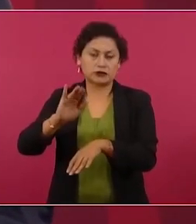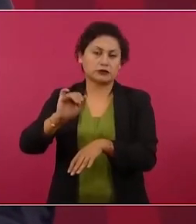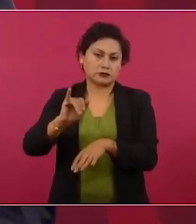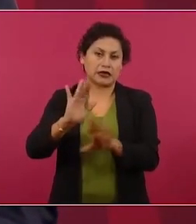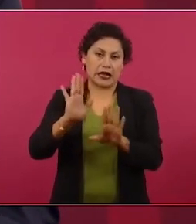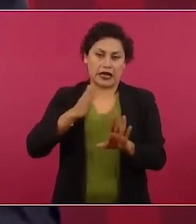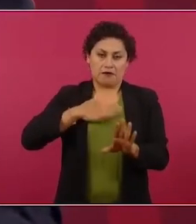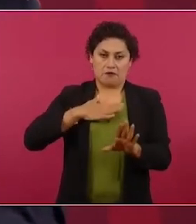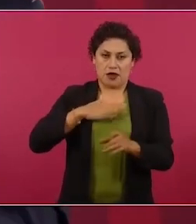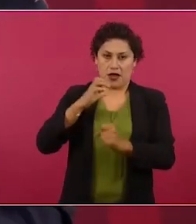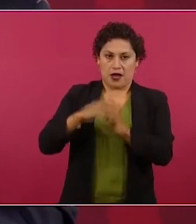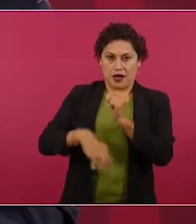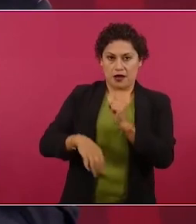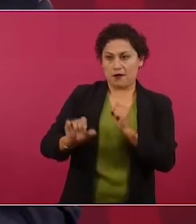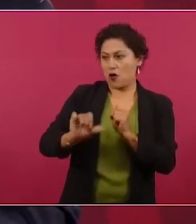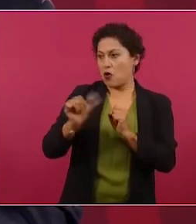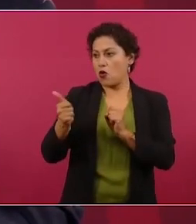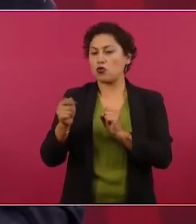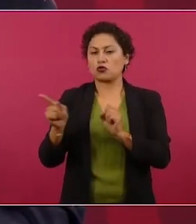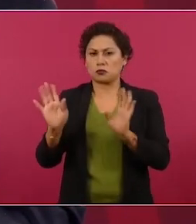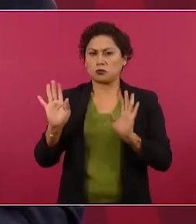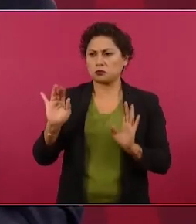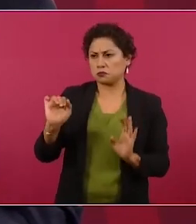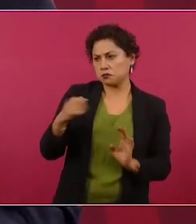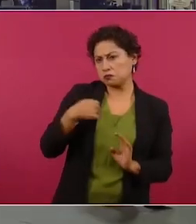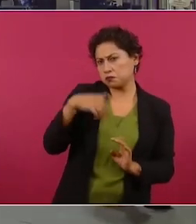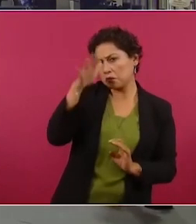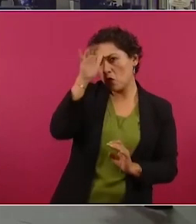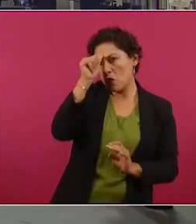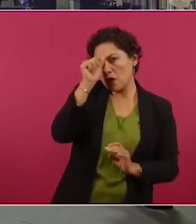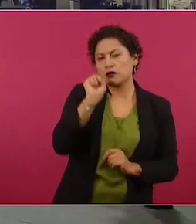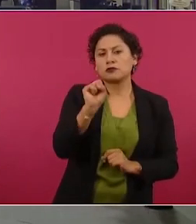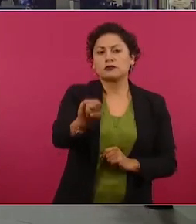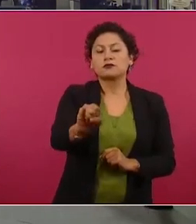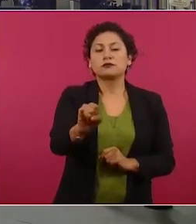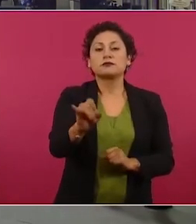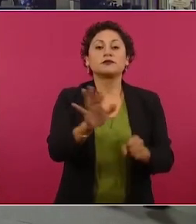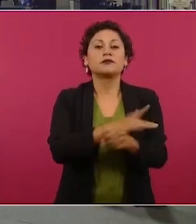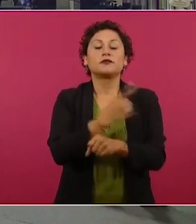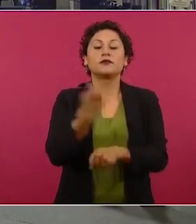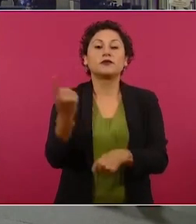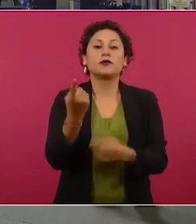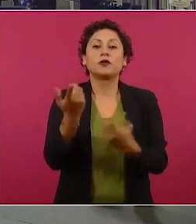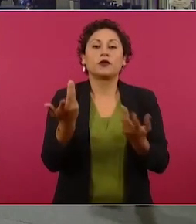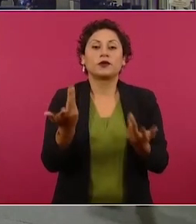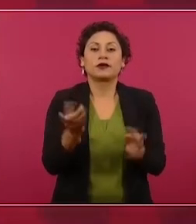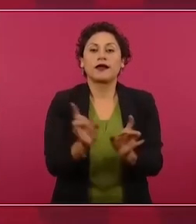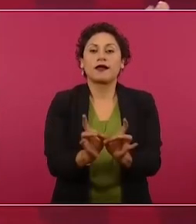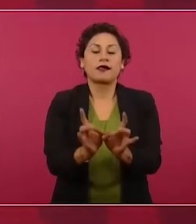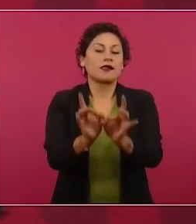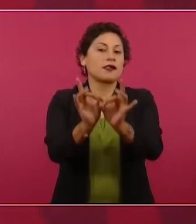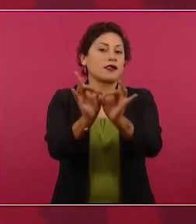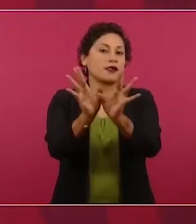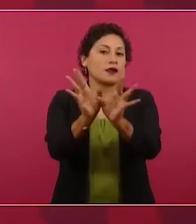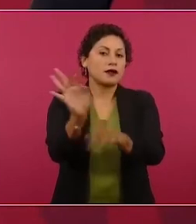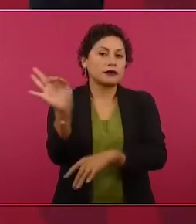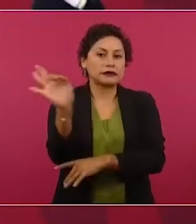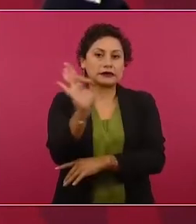el otro. Sí, yo estoy de acuerdo con eso. ¿Hasta porque 2000? Para que si en caso de que